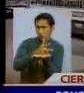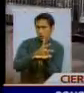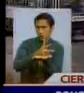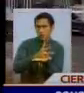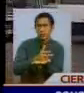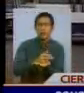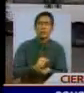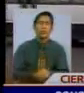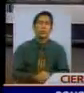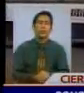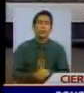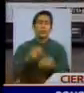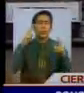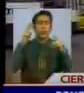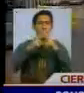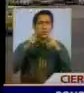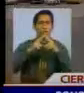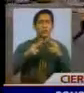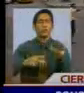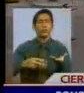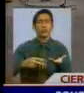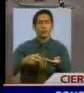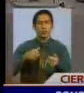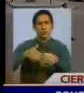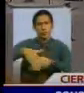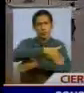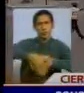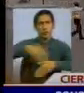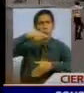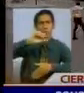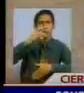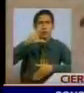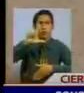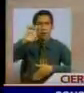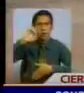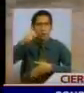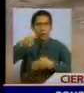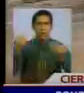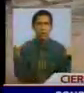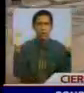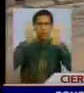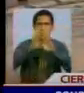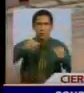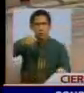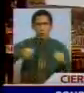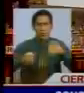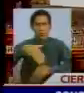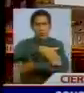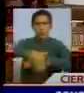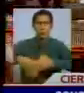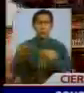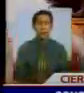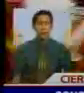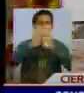Narcisa de Jesús, más conocida como Terminal Terrestre Bascuales, quedó inhabilitado para el paso de vehículos. El cierre se debe